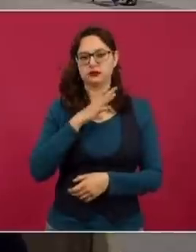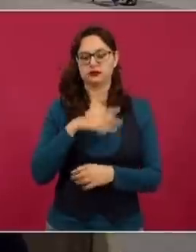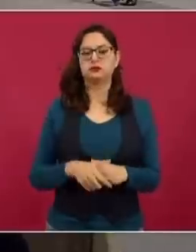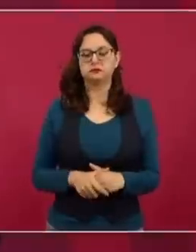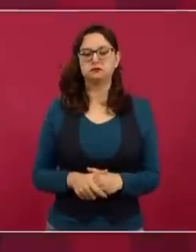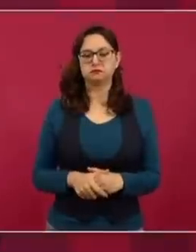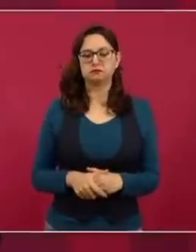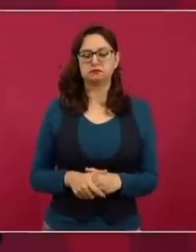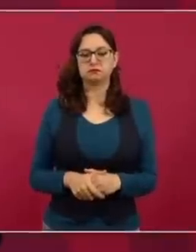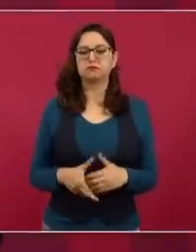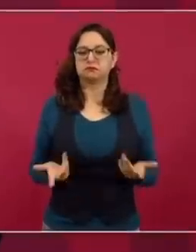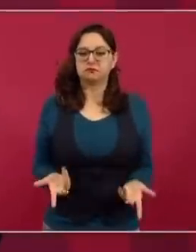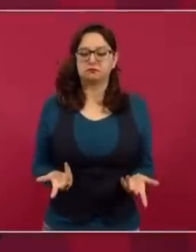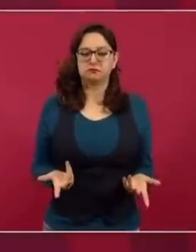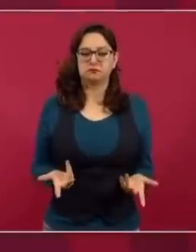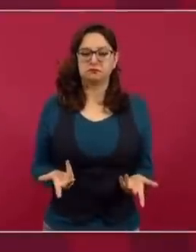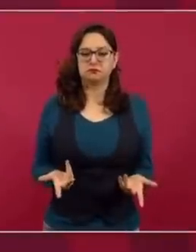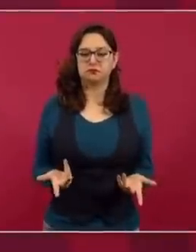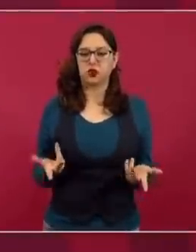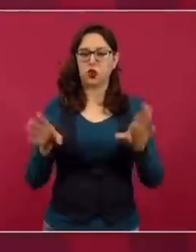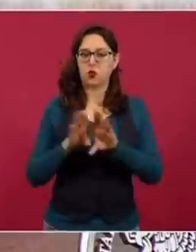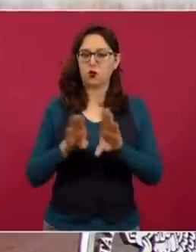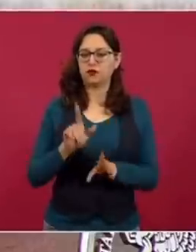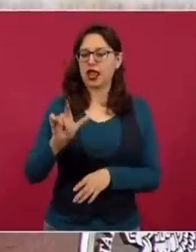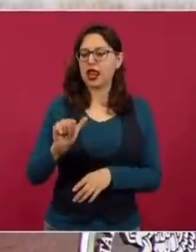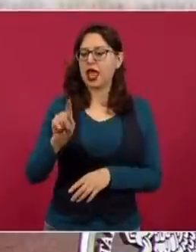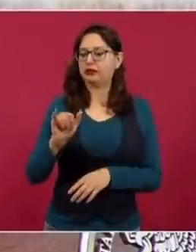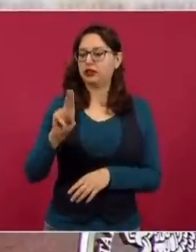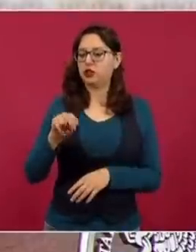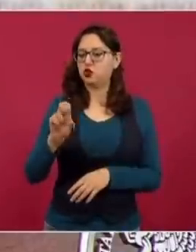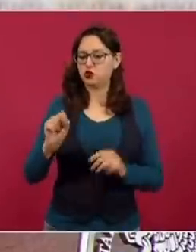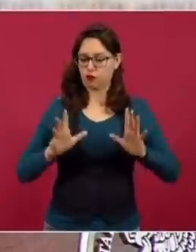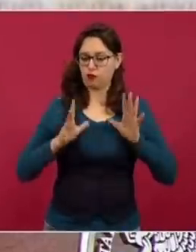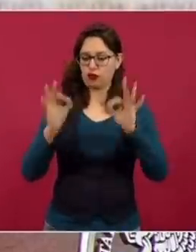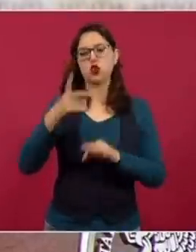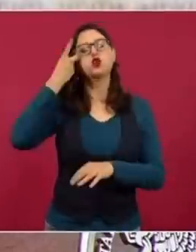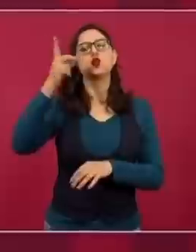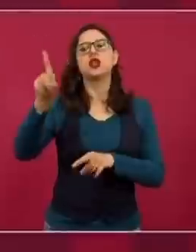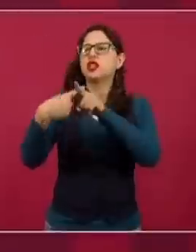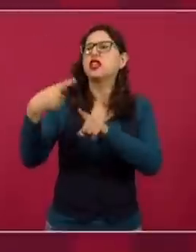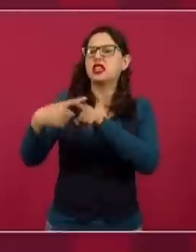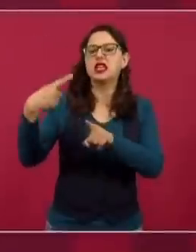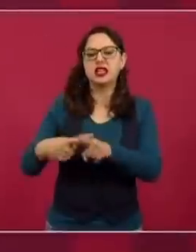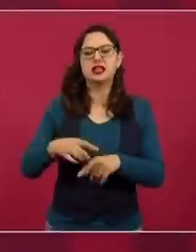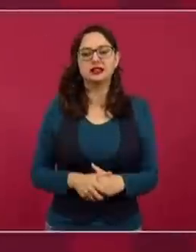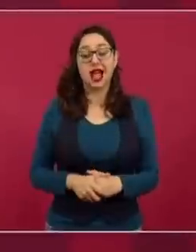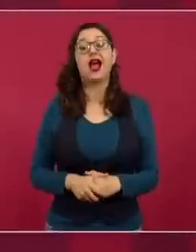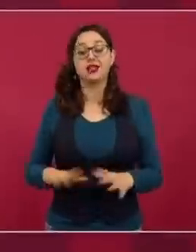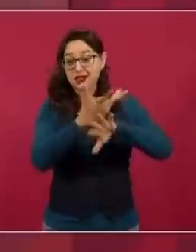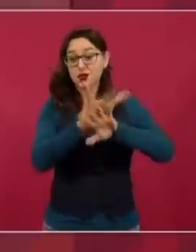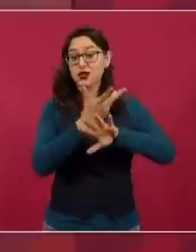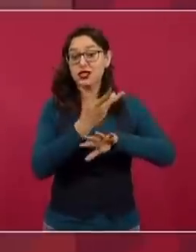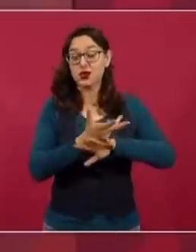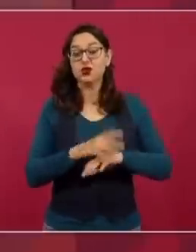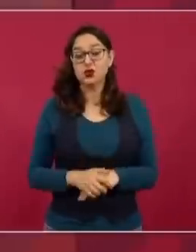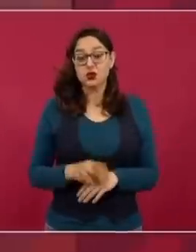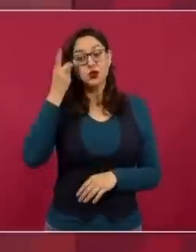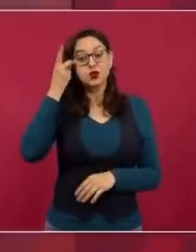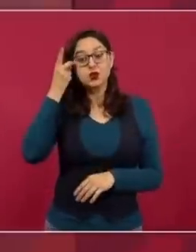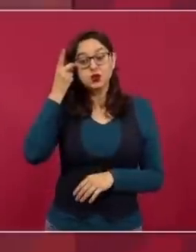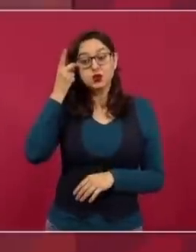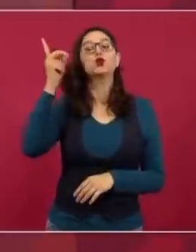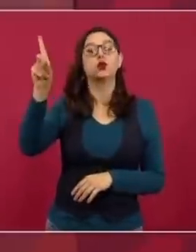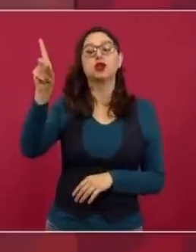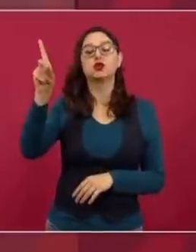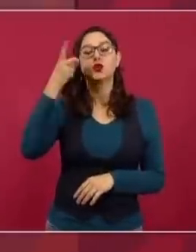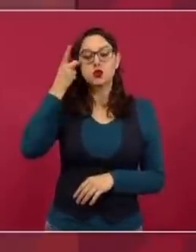no tenía interés por saber dónde se había fundado latinos y quién estaba como dueño de latinos. Y resulta que se fundó en Estados Unidos y que los dueños